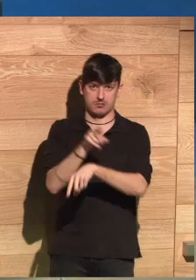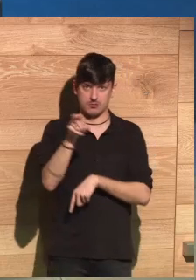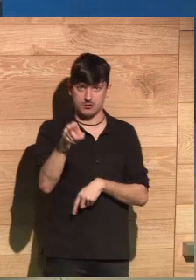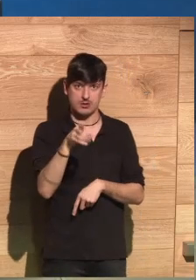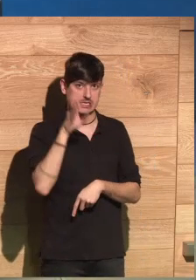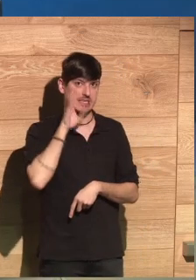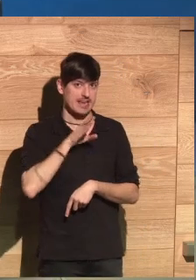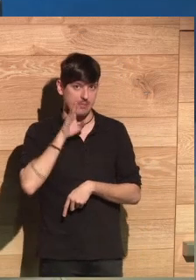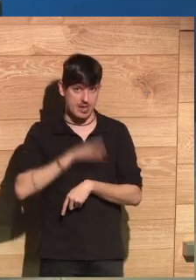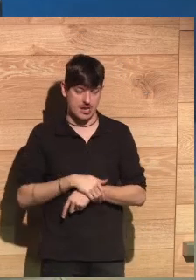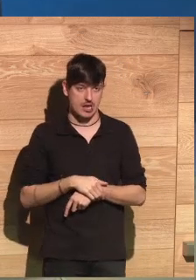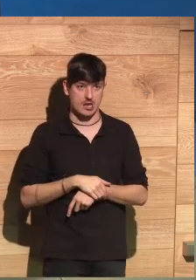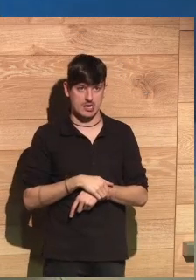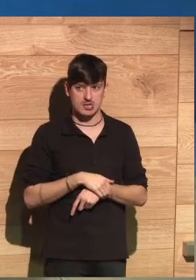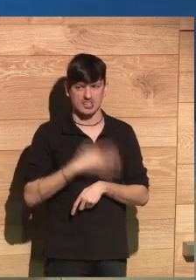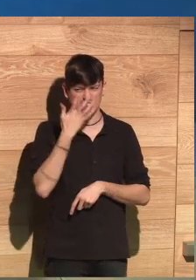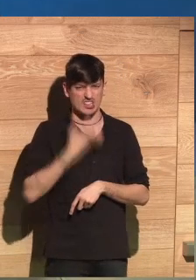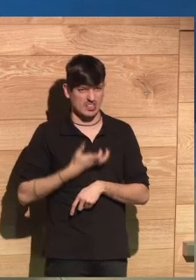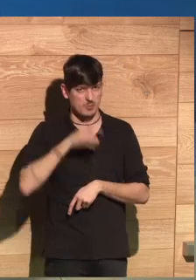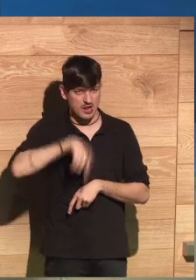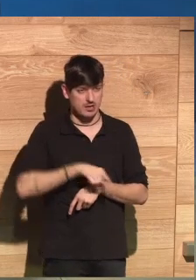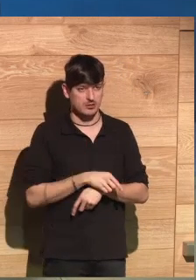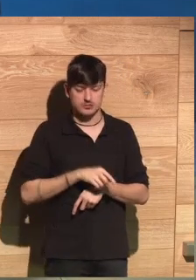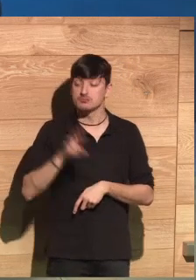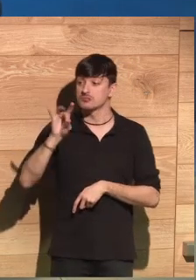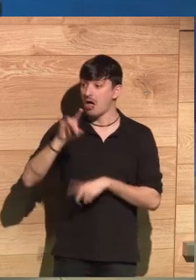e igualmente trágico. Sí, y además